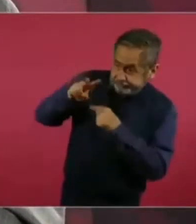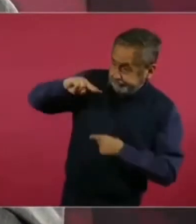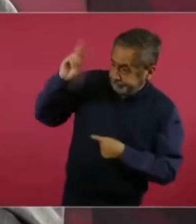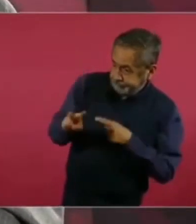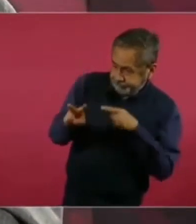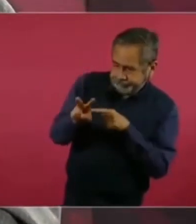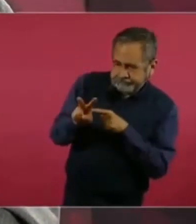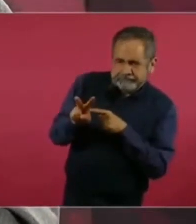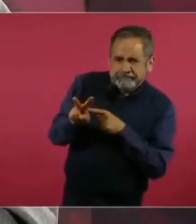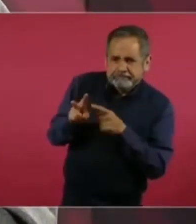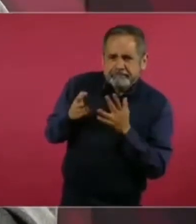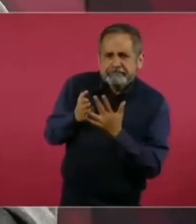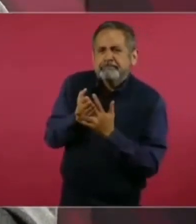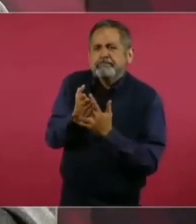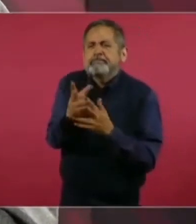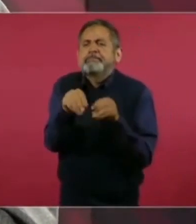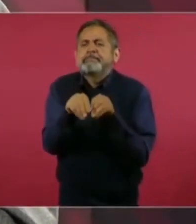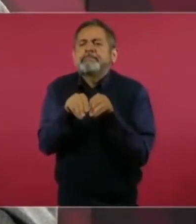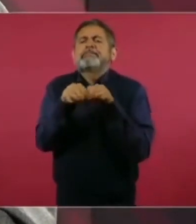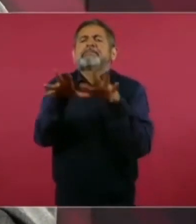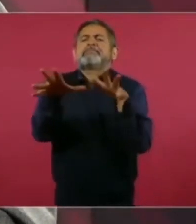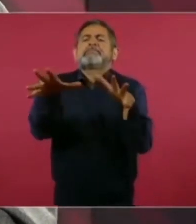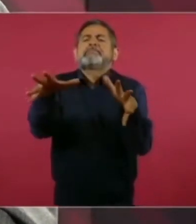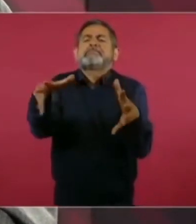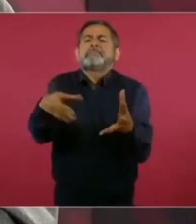el último Rincón de nuestro país y existe